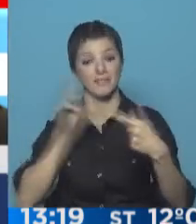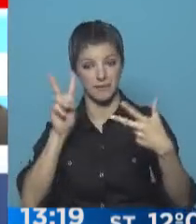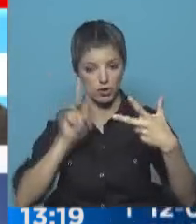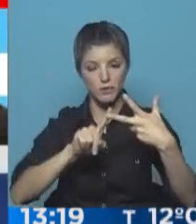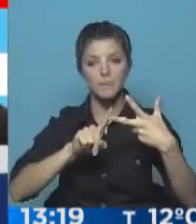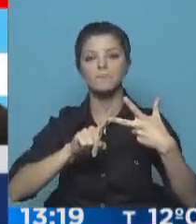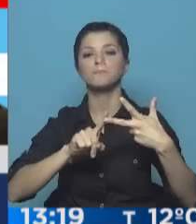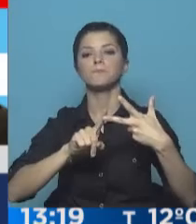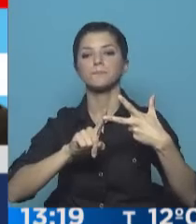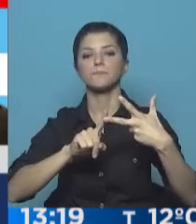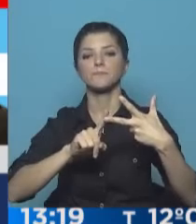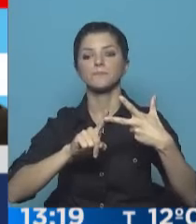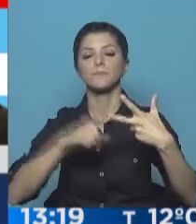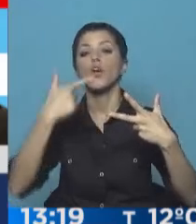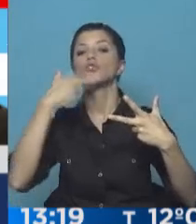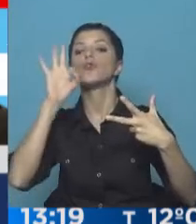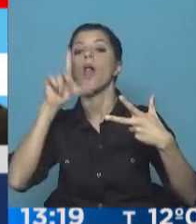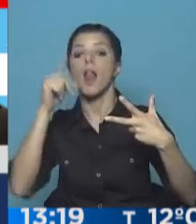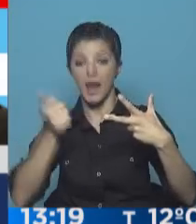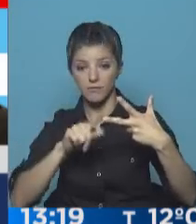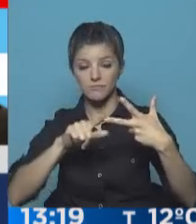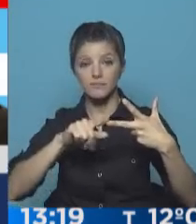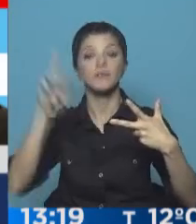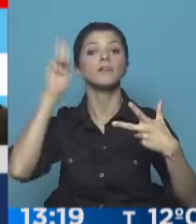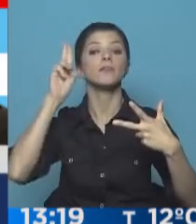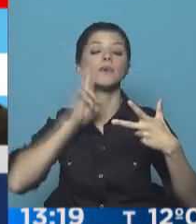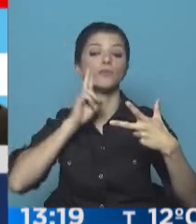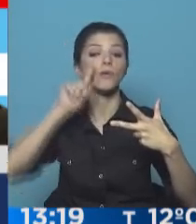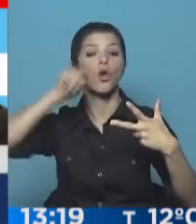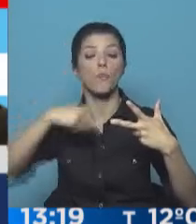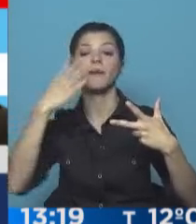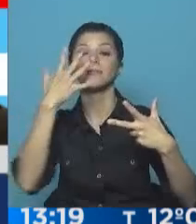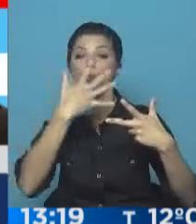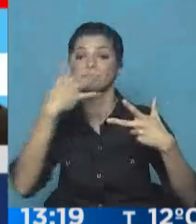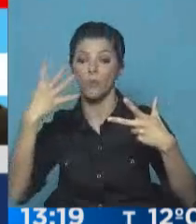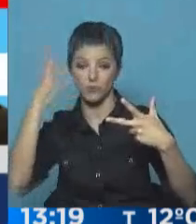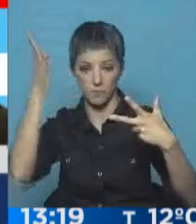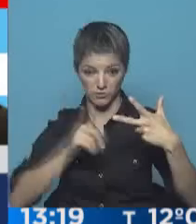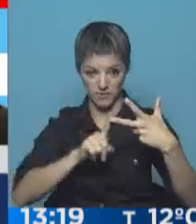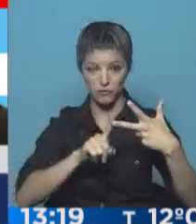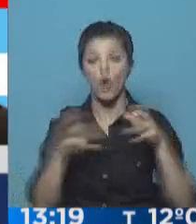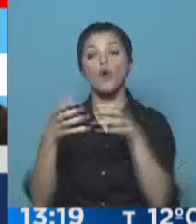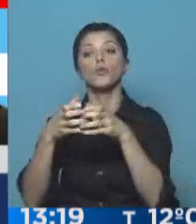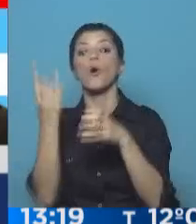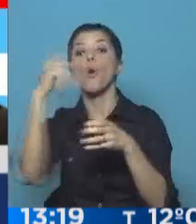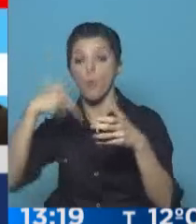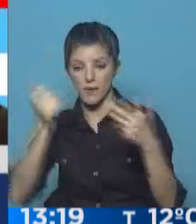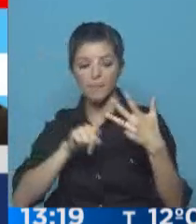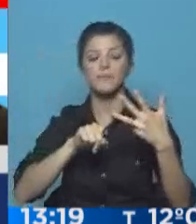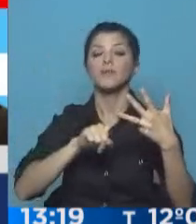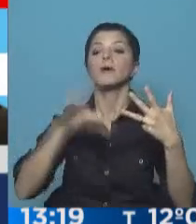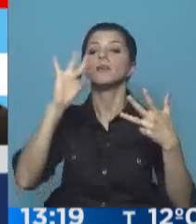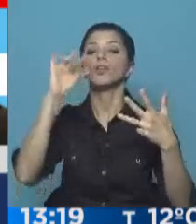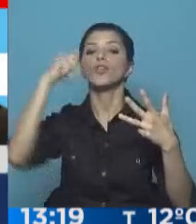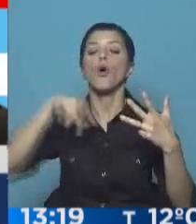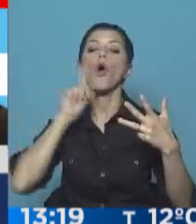lugar tenemos a Felipe Solá con el 19,54% del espacio una. Y en cuarto lugar, Julián Domínguez con